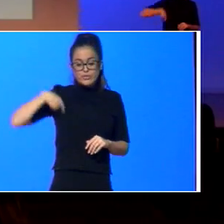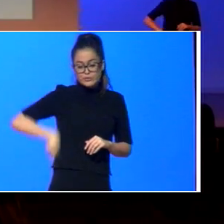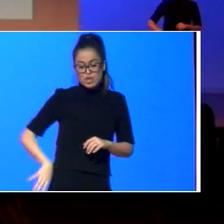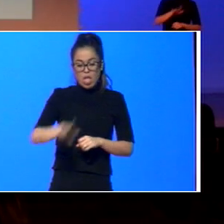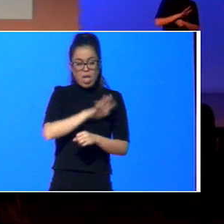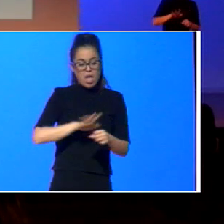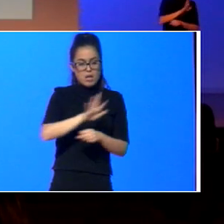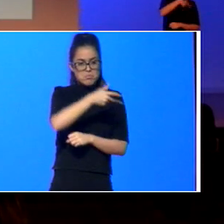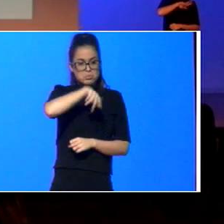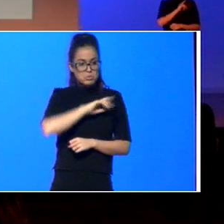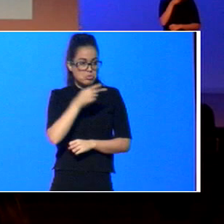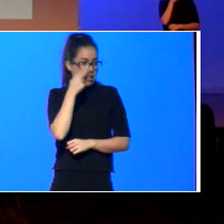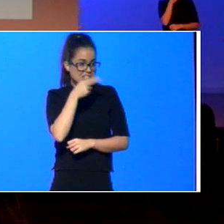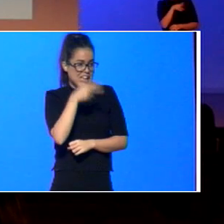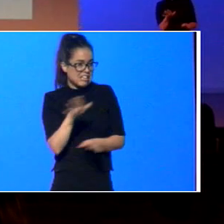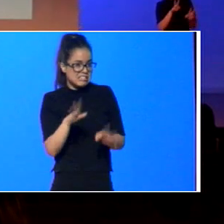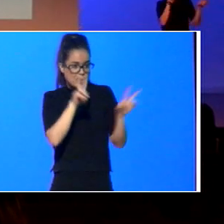que estén interesados